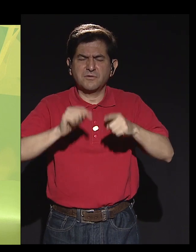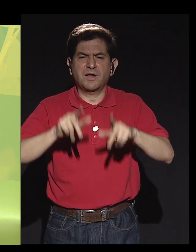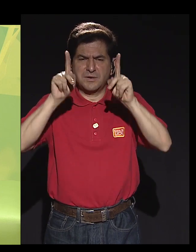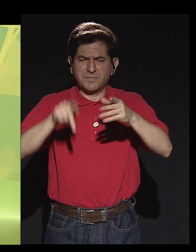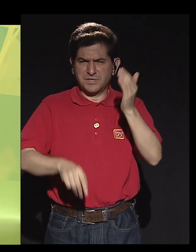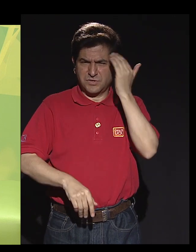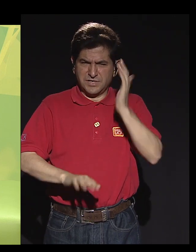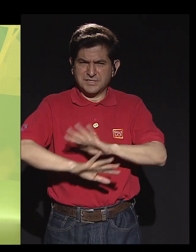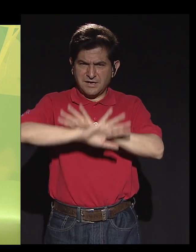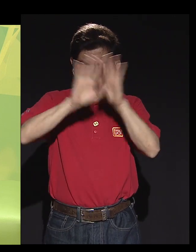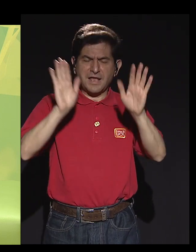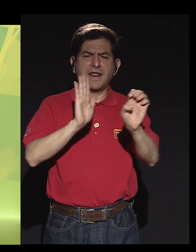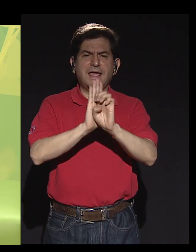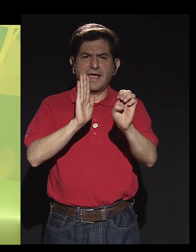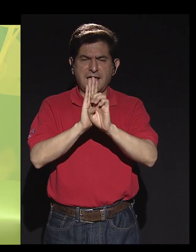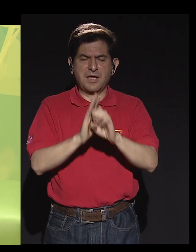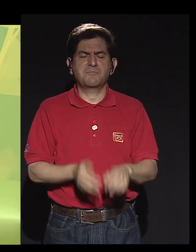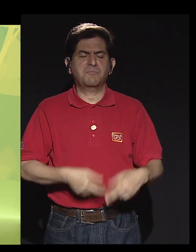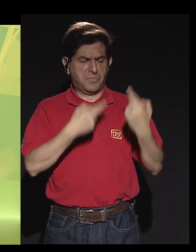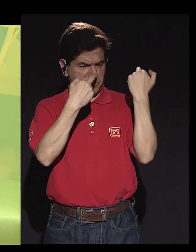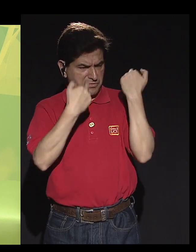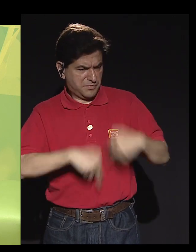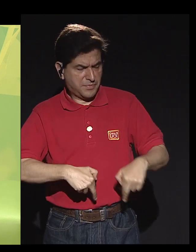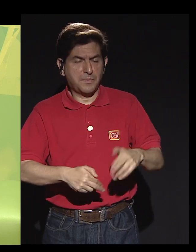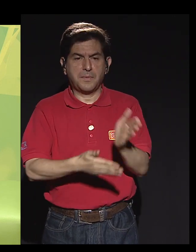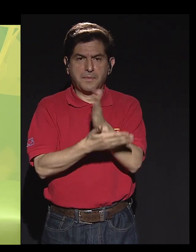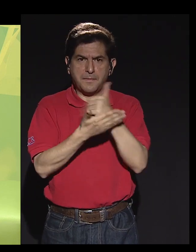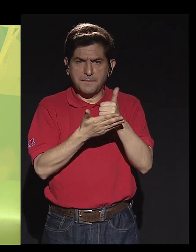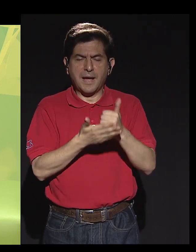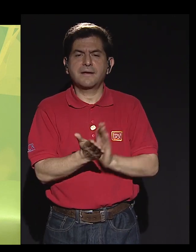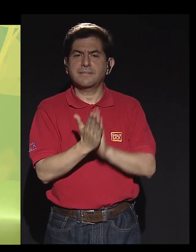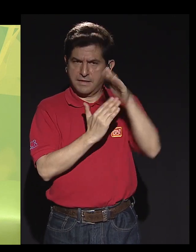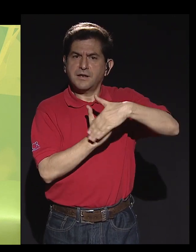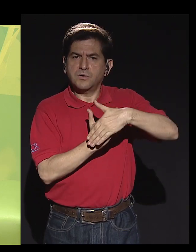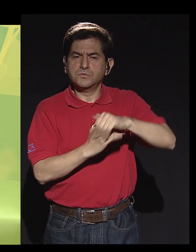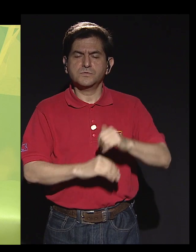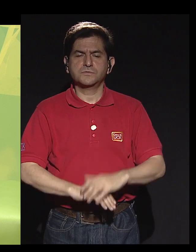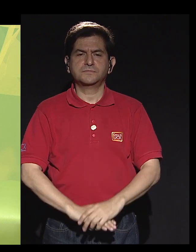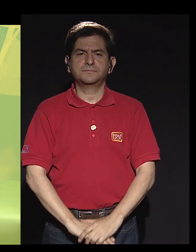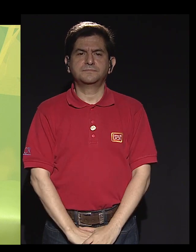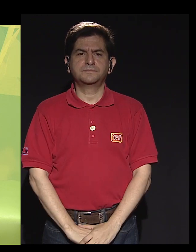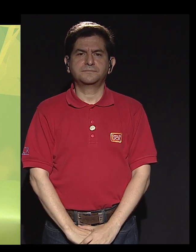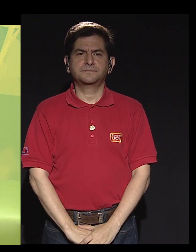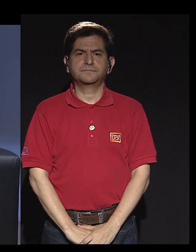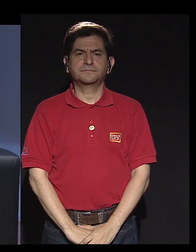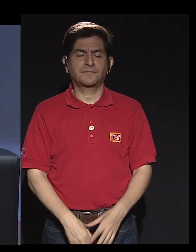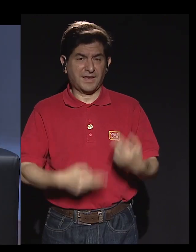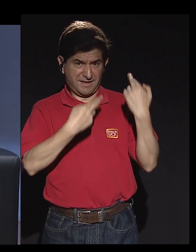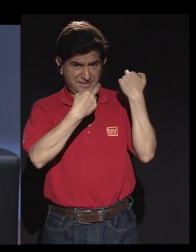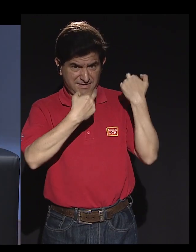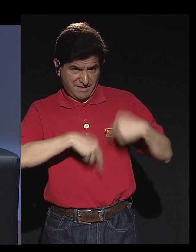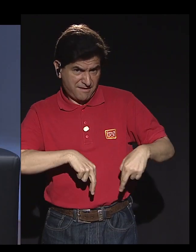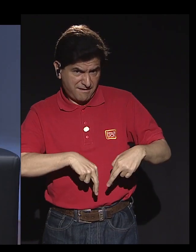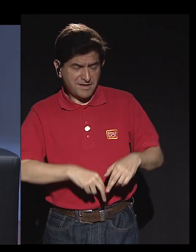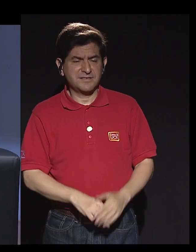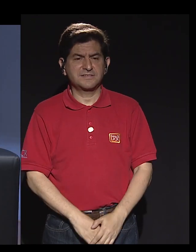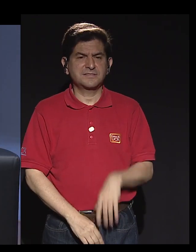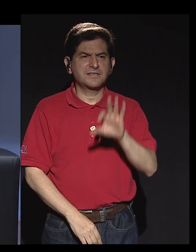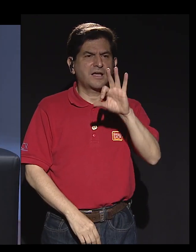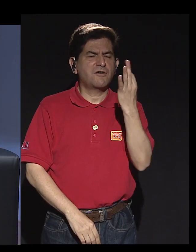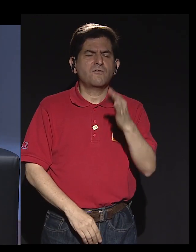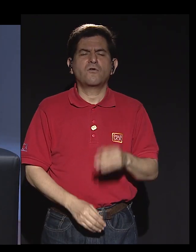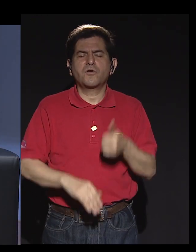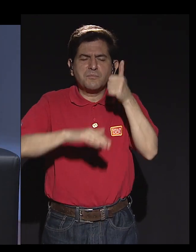para que la gente pueda verlo más claro, ejemplos de casos de negligencia que también son formas de abuso? Claro, la negligencia